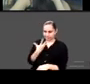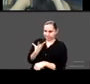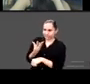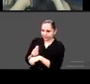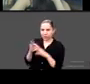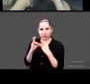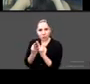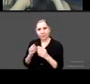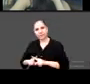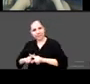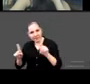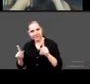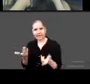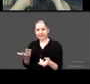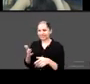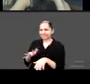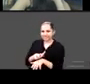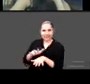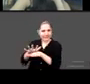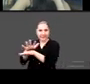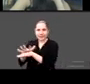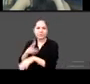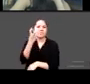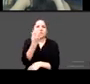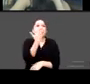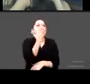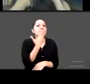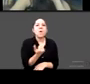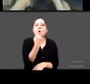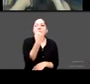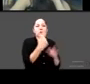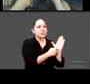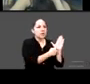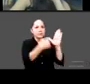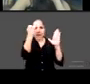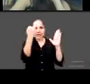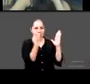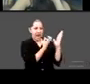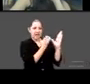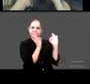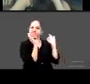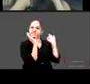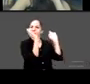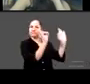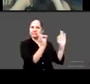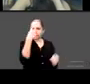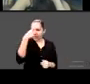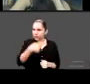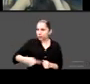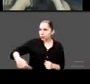hay? Es un cambio de postura parental, un cambio de actitudes. No hay recetas,